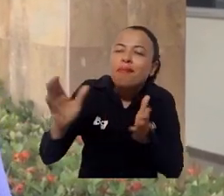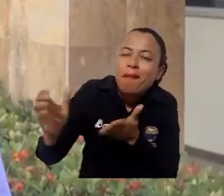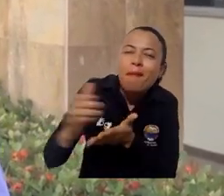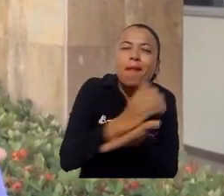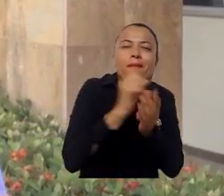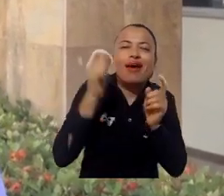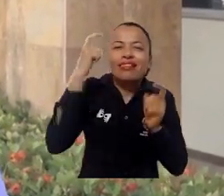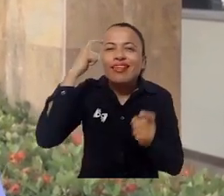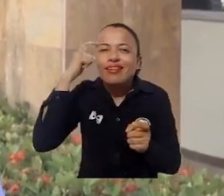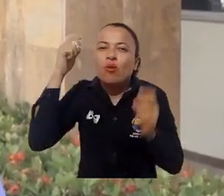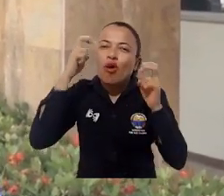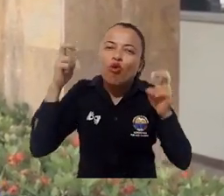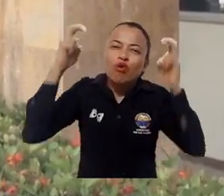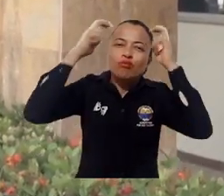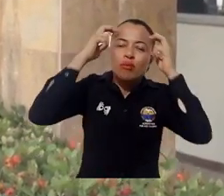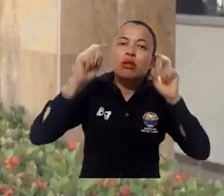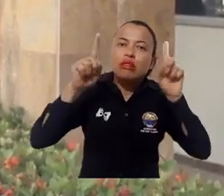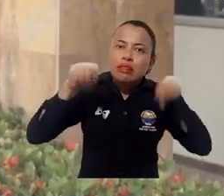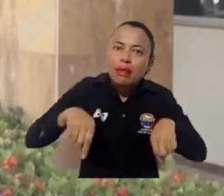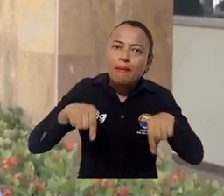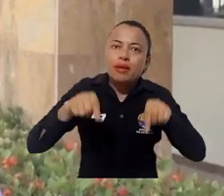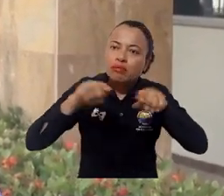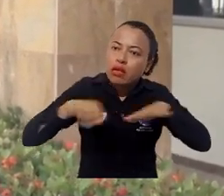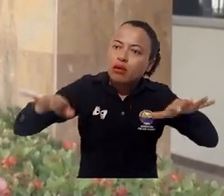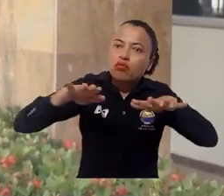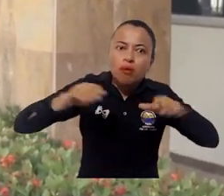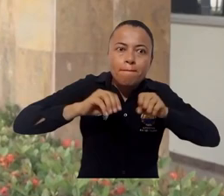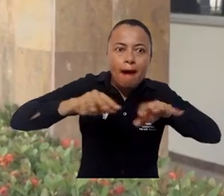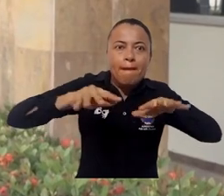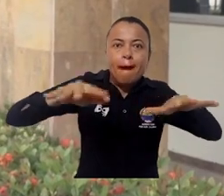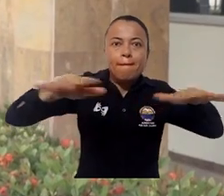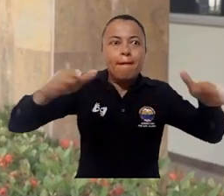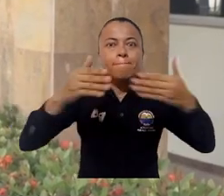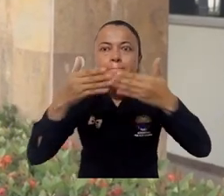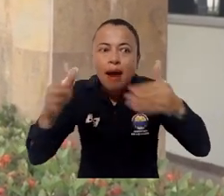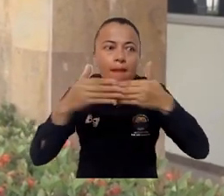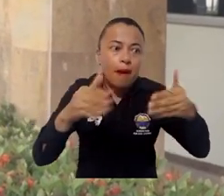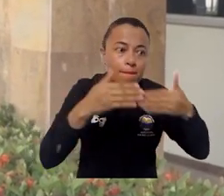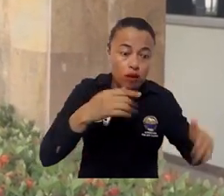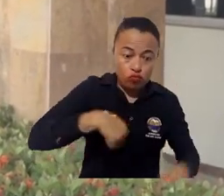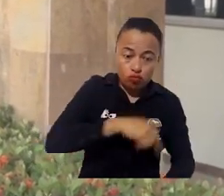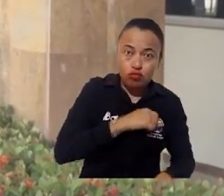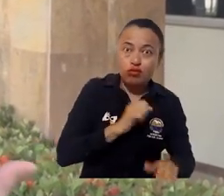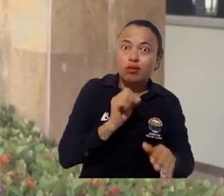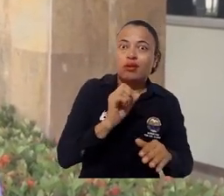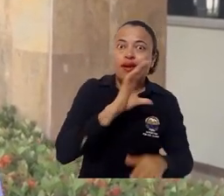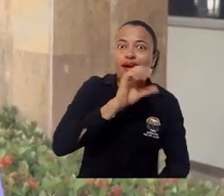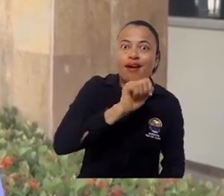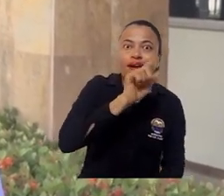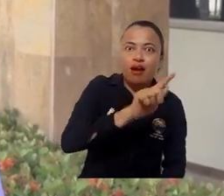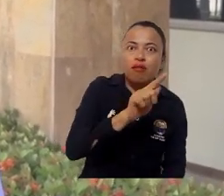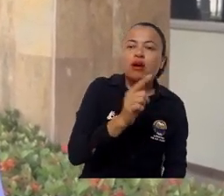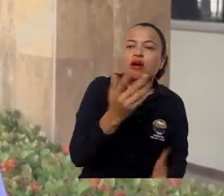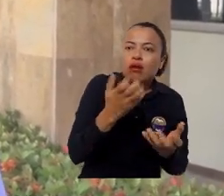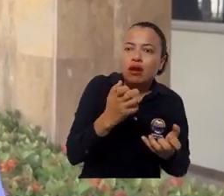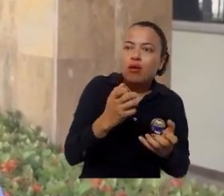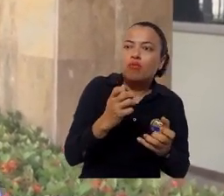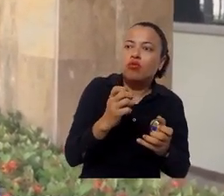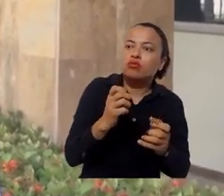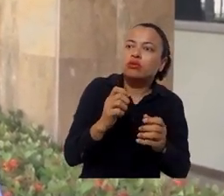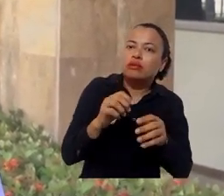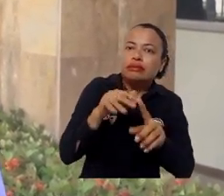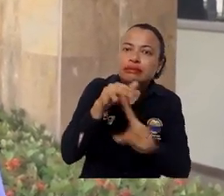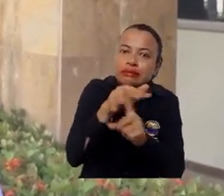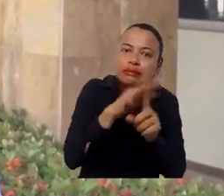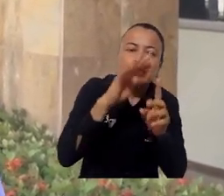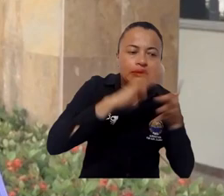que ver con la intelectualidad, con el conocimiento, pero además tiene este despliegue en el territorio, abre puertas en todos lados. Y para nosotros, como un banco de desarrollo que quiere de